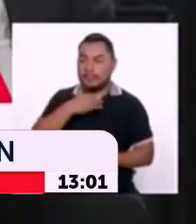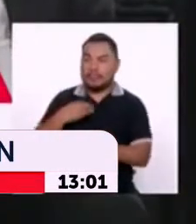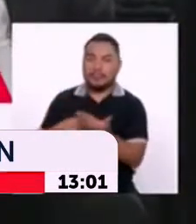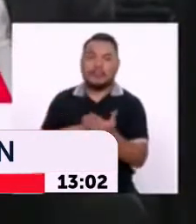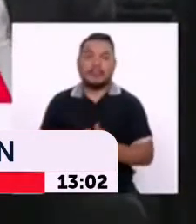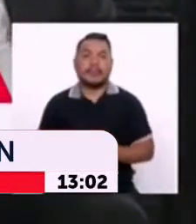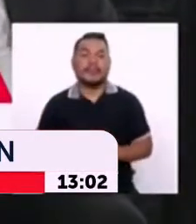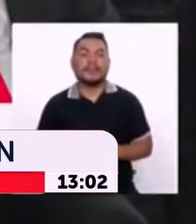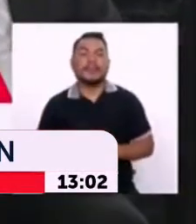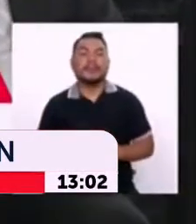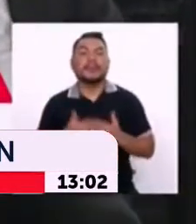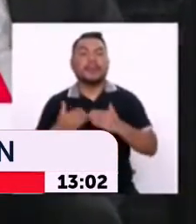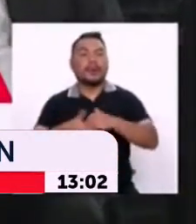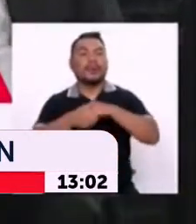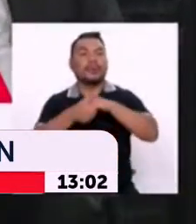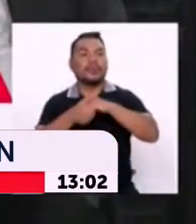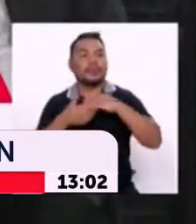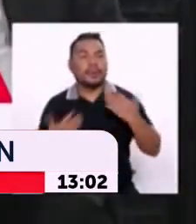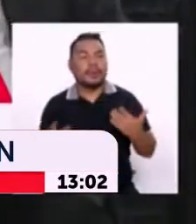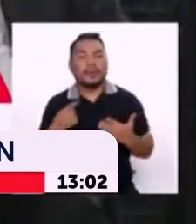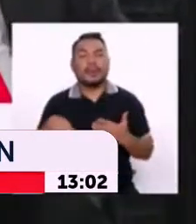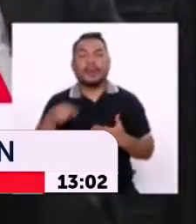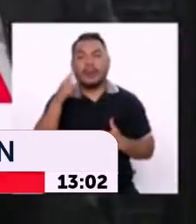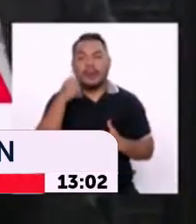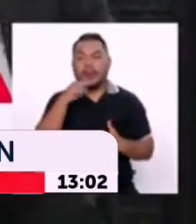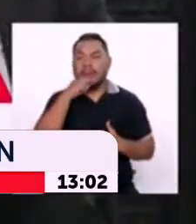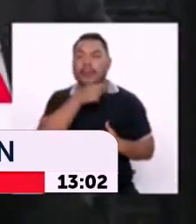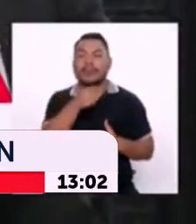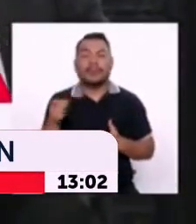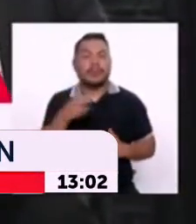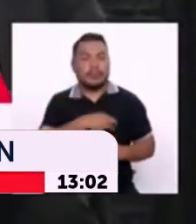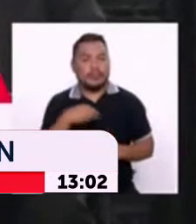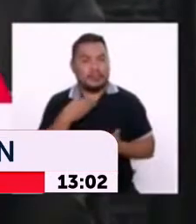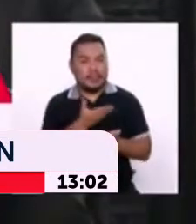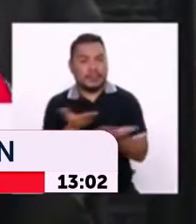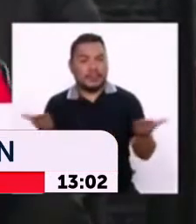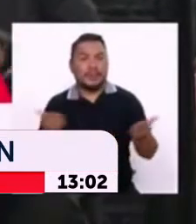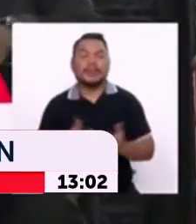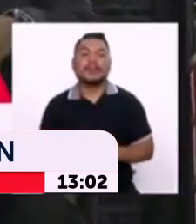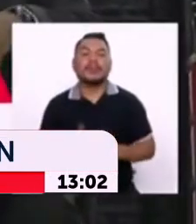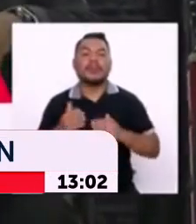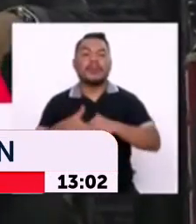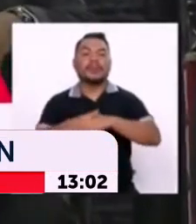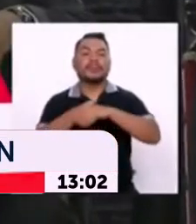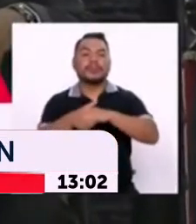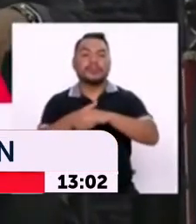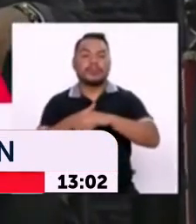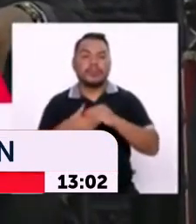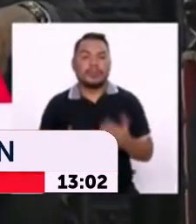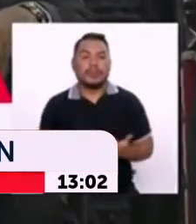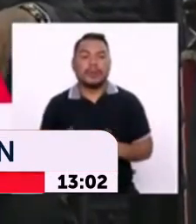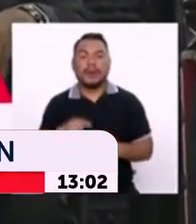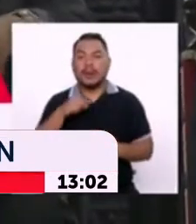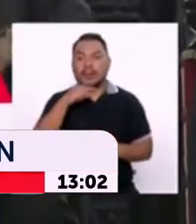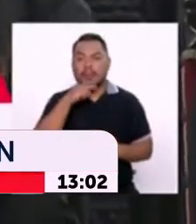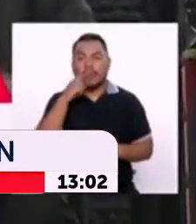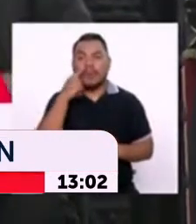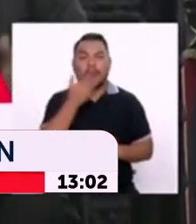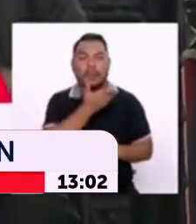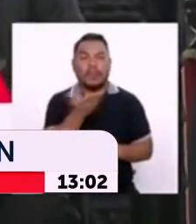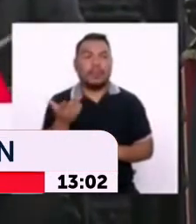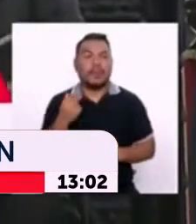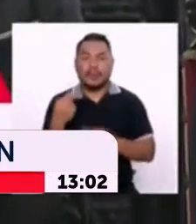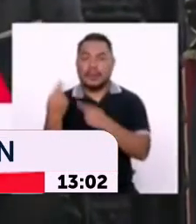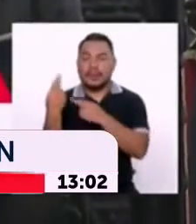Es importante precisar... Un saludo a las señoras y señores ministros de Estado. Un saludo a las damas y